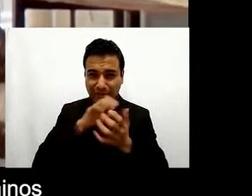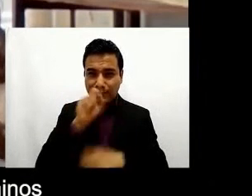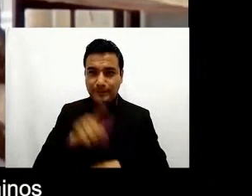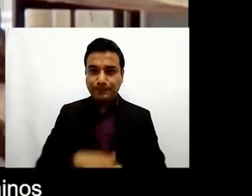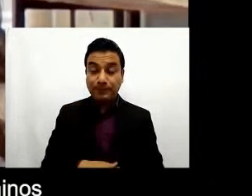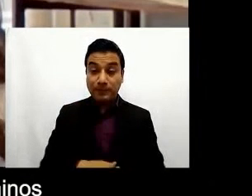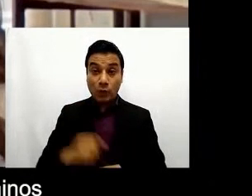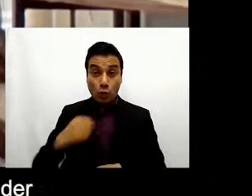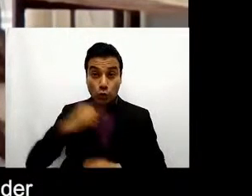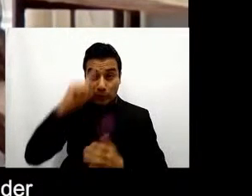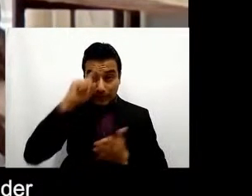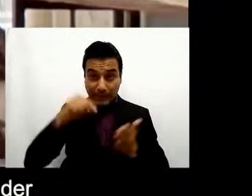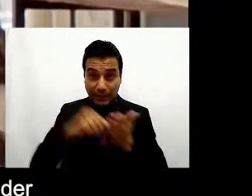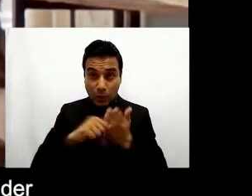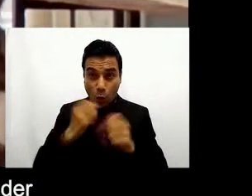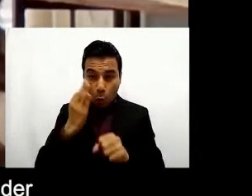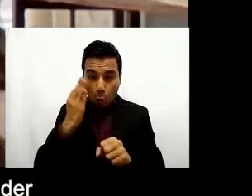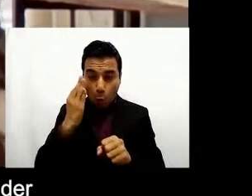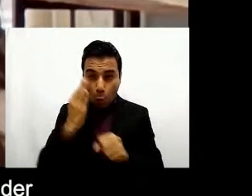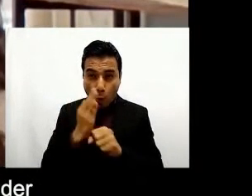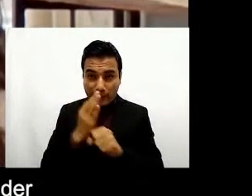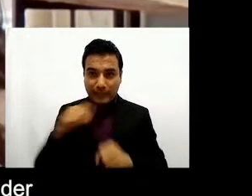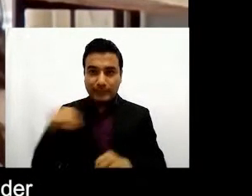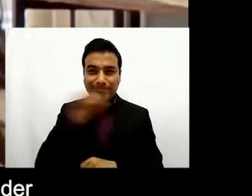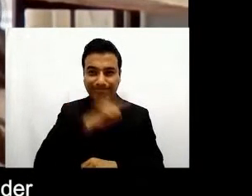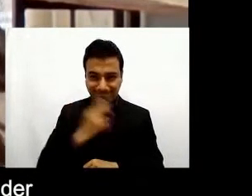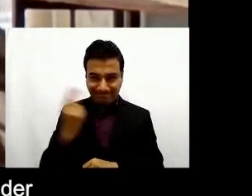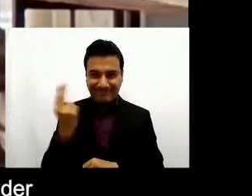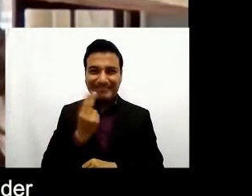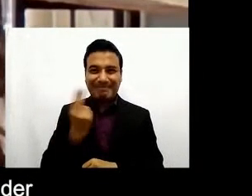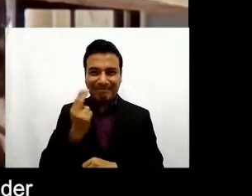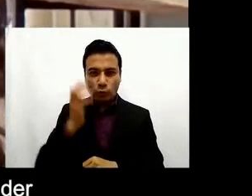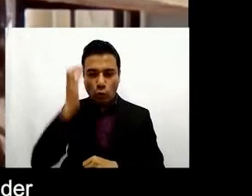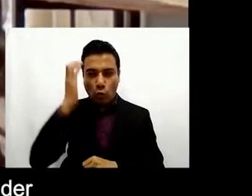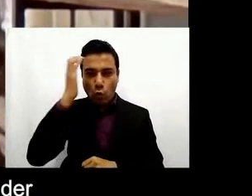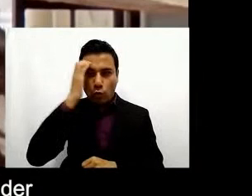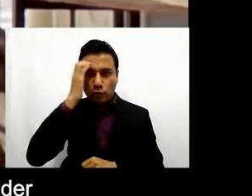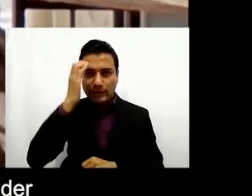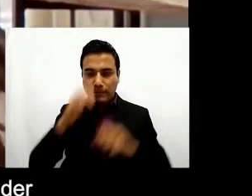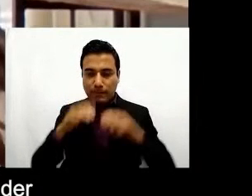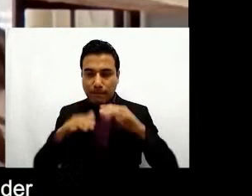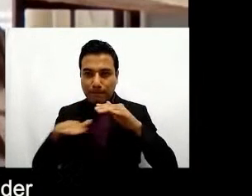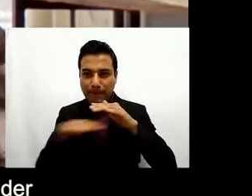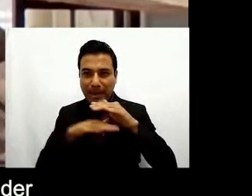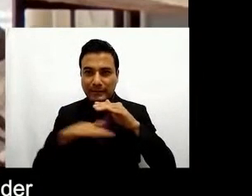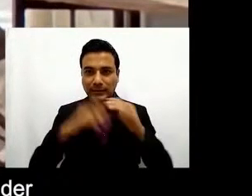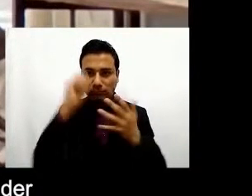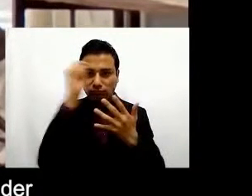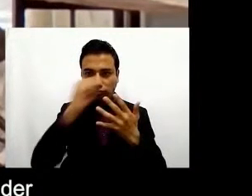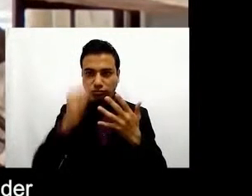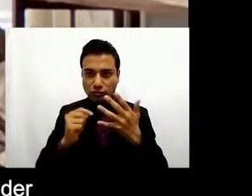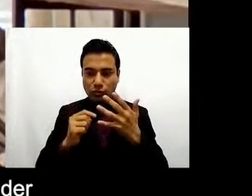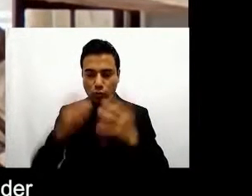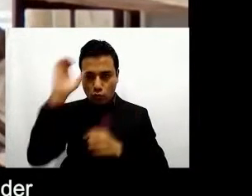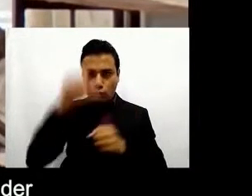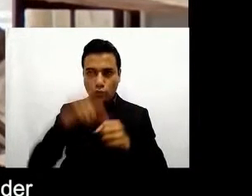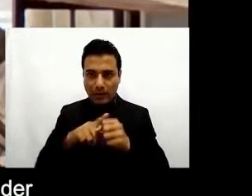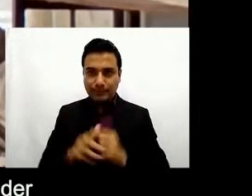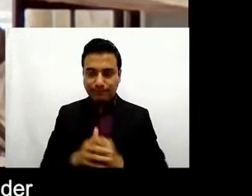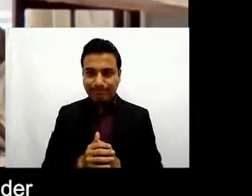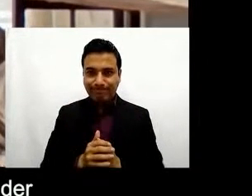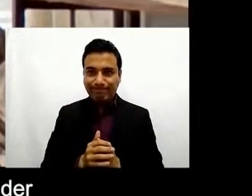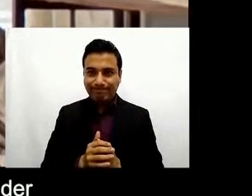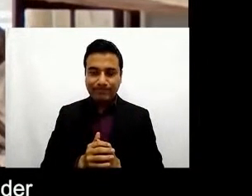que identificar cuáles son las fases del proceso cultural a atender en el caso de cada